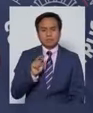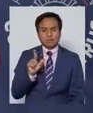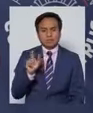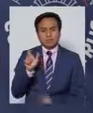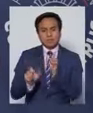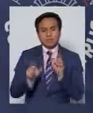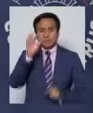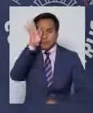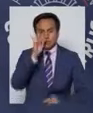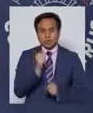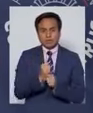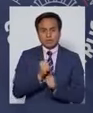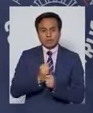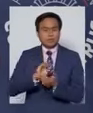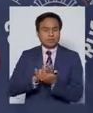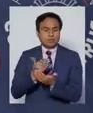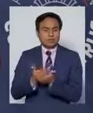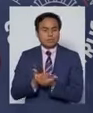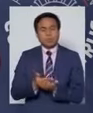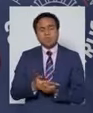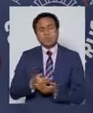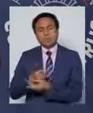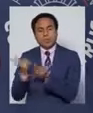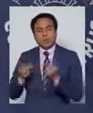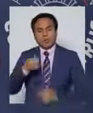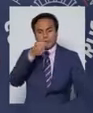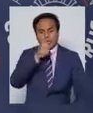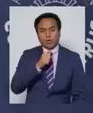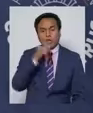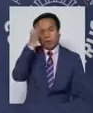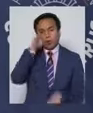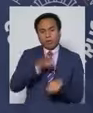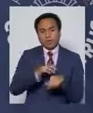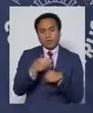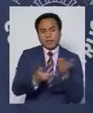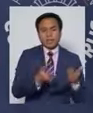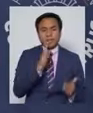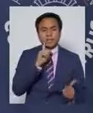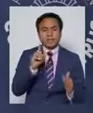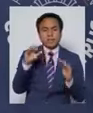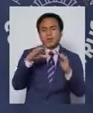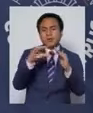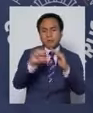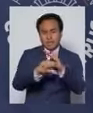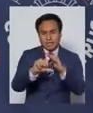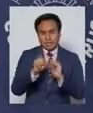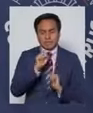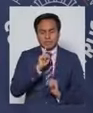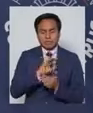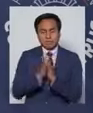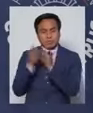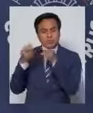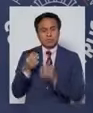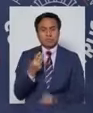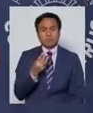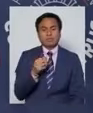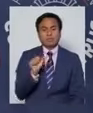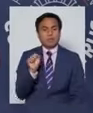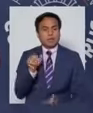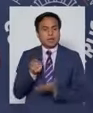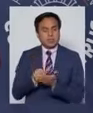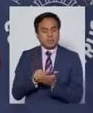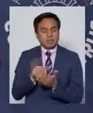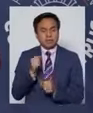3.727 funcionarios, trabajadores de la salud, público y privado, contagiados, que se encuentran en cuarentena. Estos de un total de